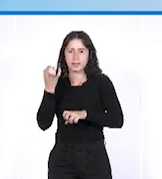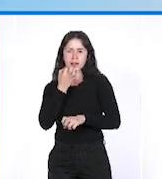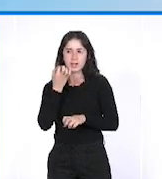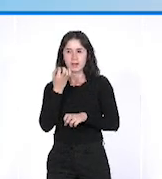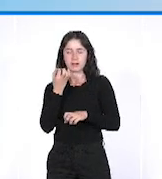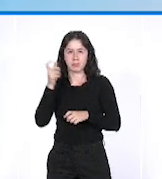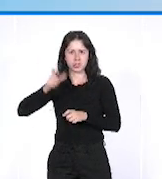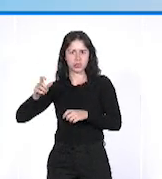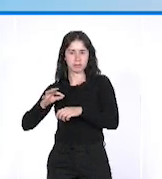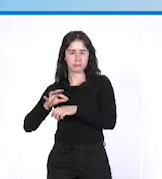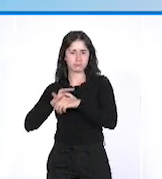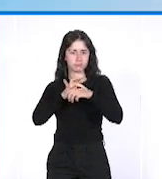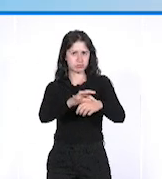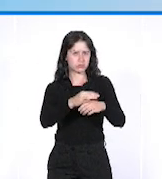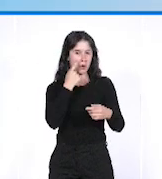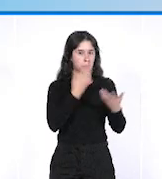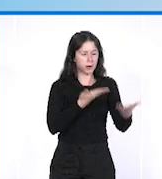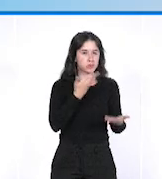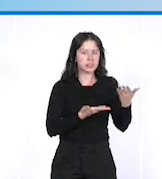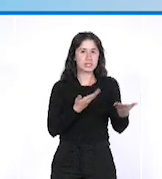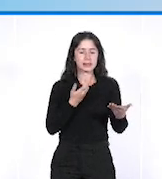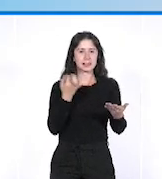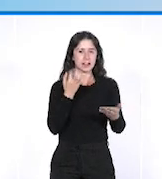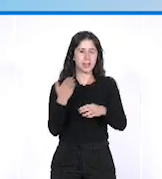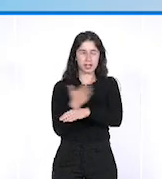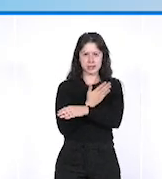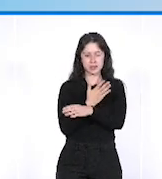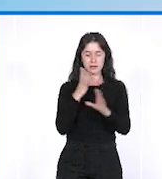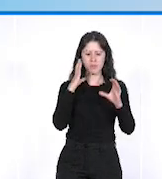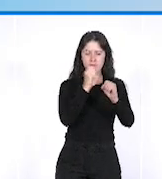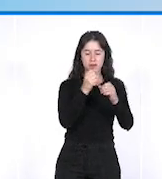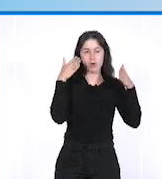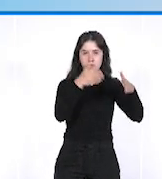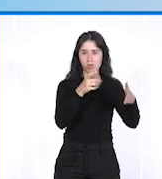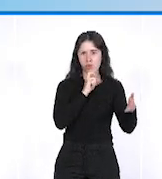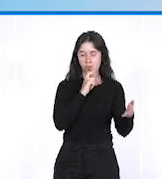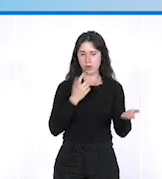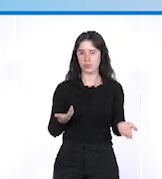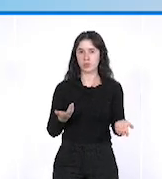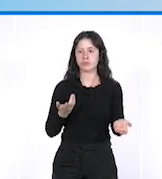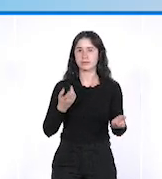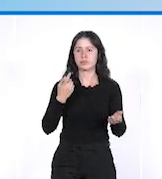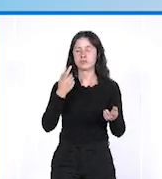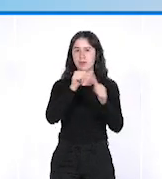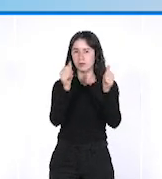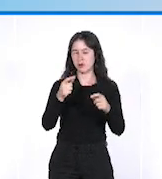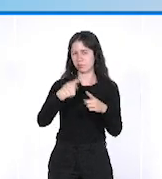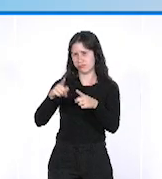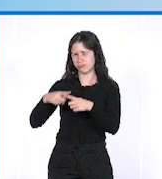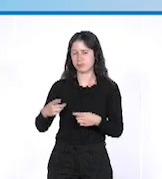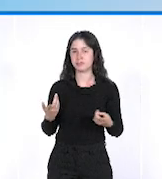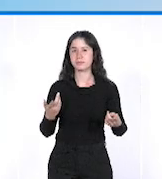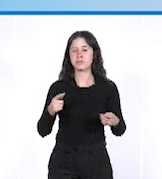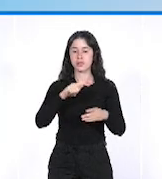de cuestiones tiene que ver con qué enfoque va a hacer esa evaluación vale podemos evaluar la misma cosa de manera muy diferente en estas